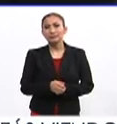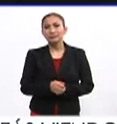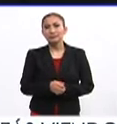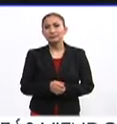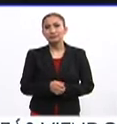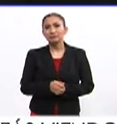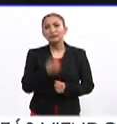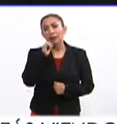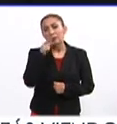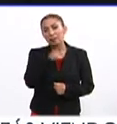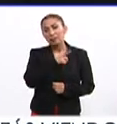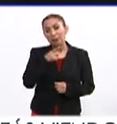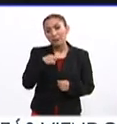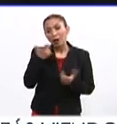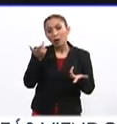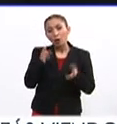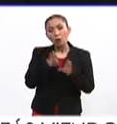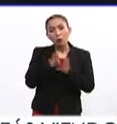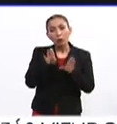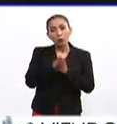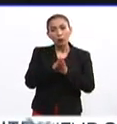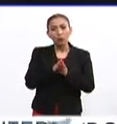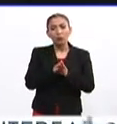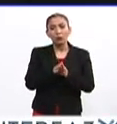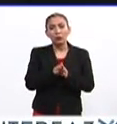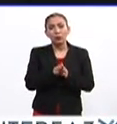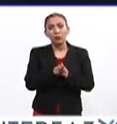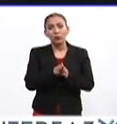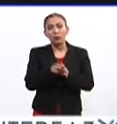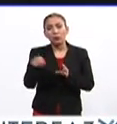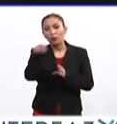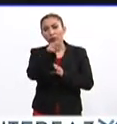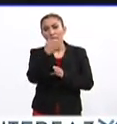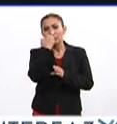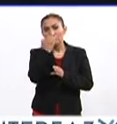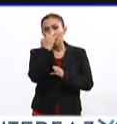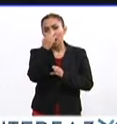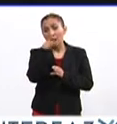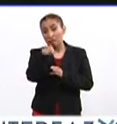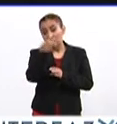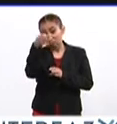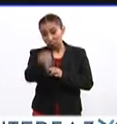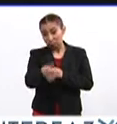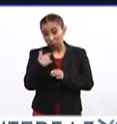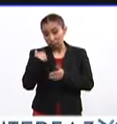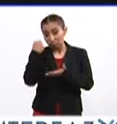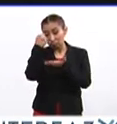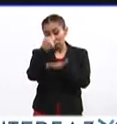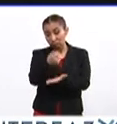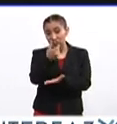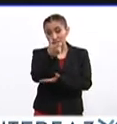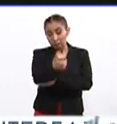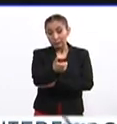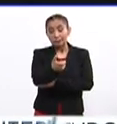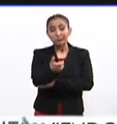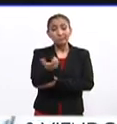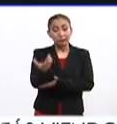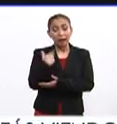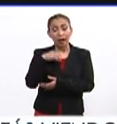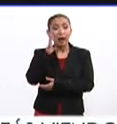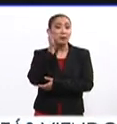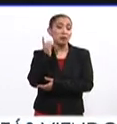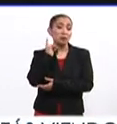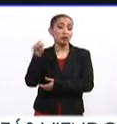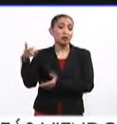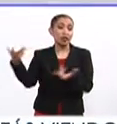se tome en cuenta que la facultad de aprobar el presupuesto es de la Cámara